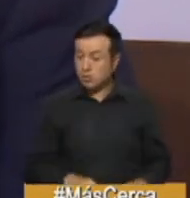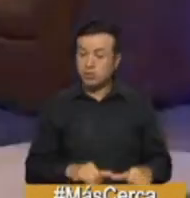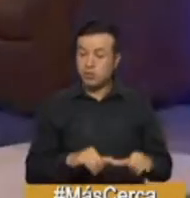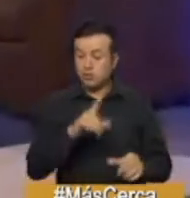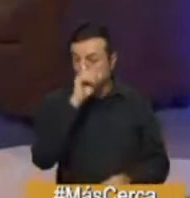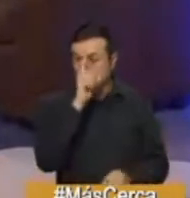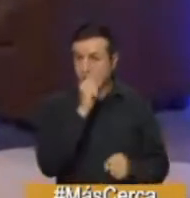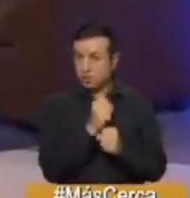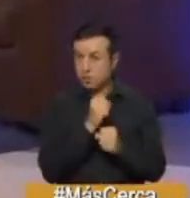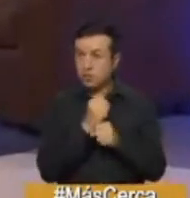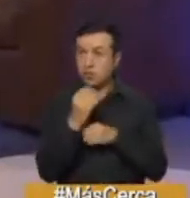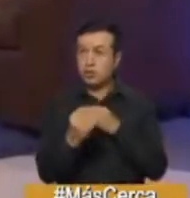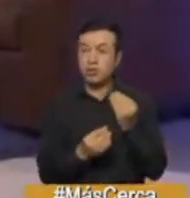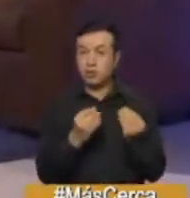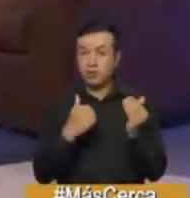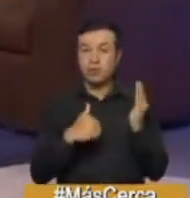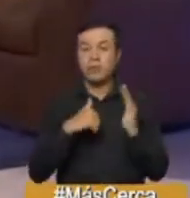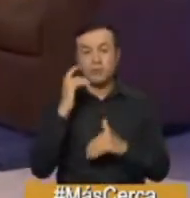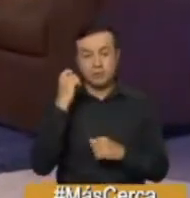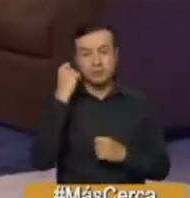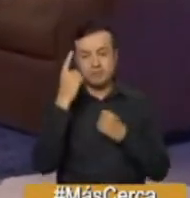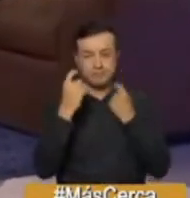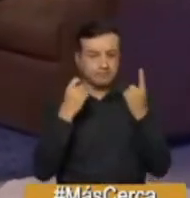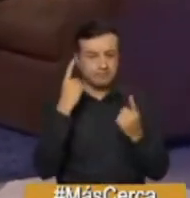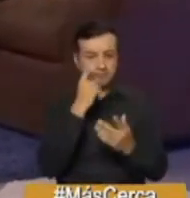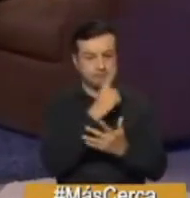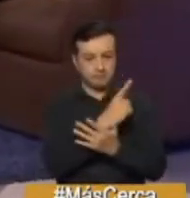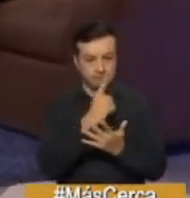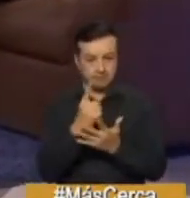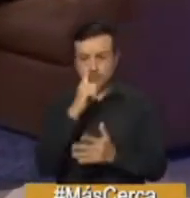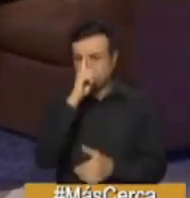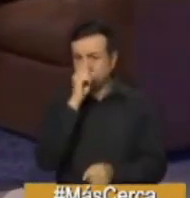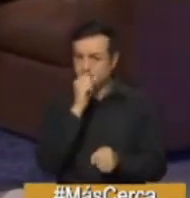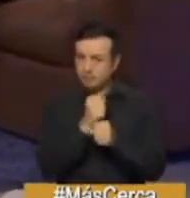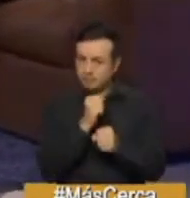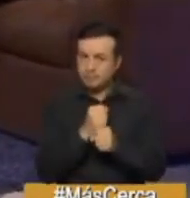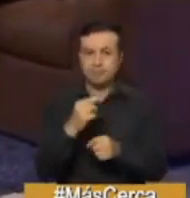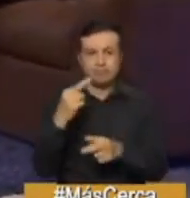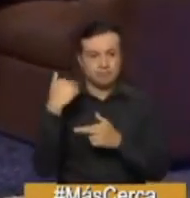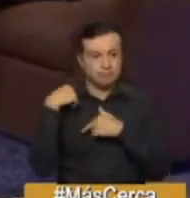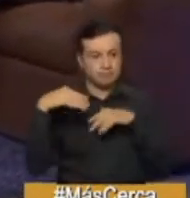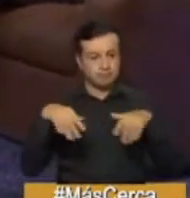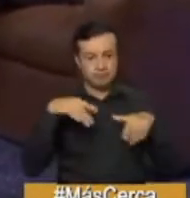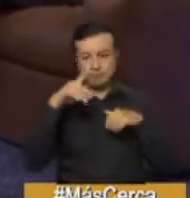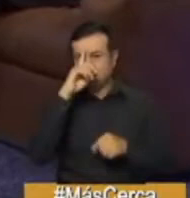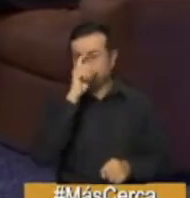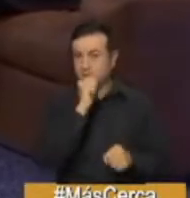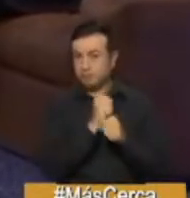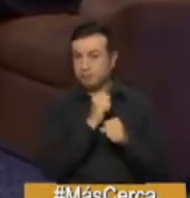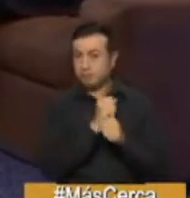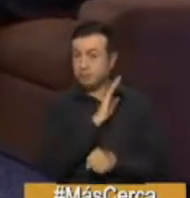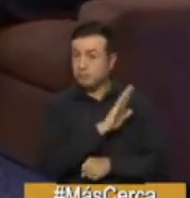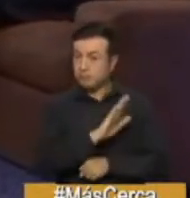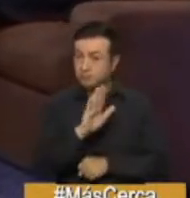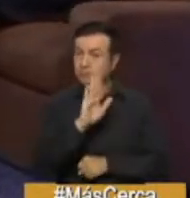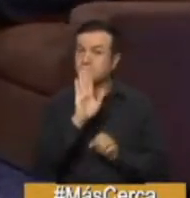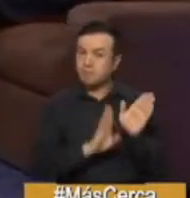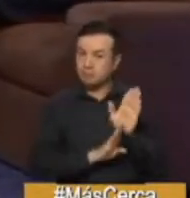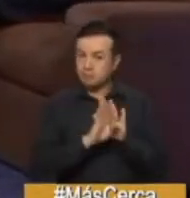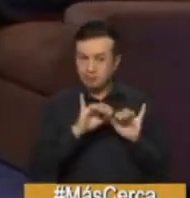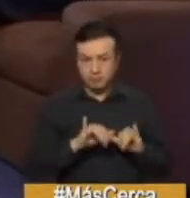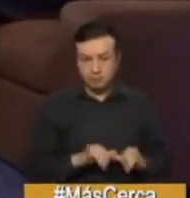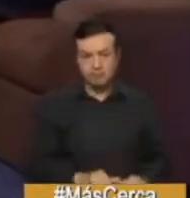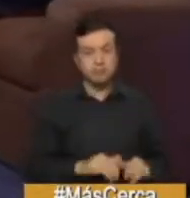trabajo donde prestarlo entonces cada vez entiende más que cada uno cumpliendo con su rol cumpliendo con su actividades de su sector vamos a salir adelante